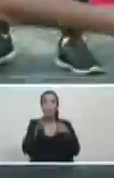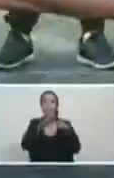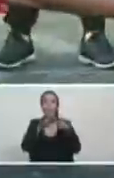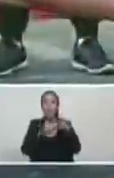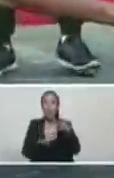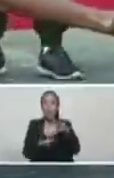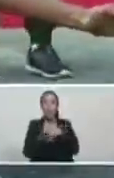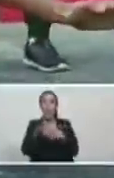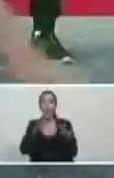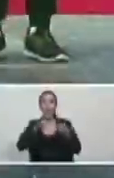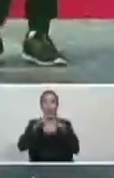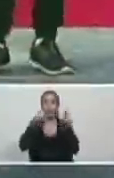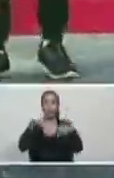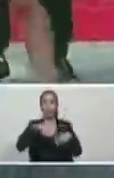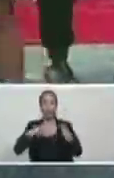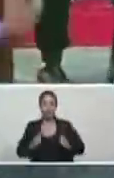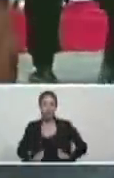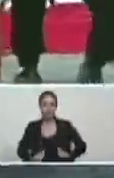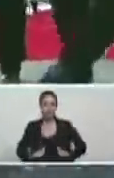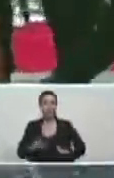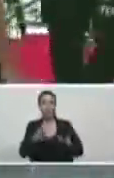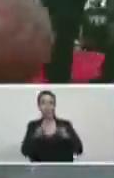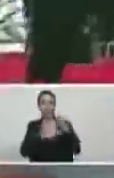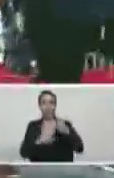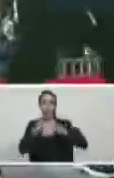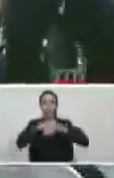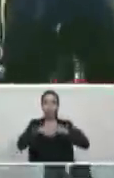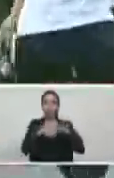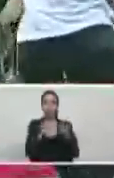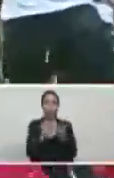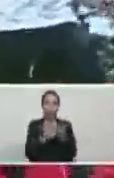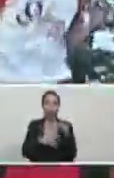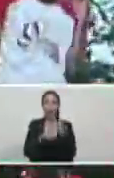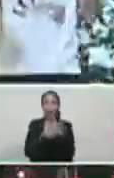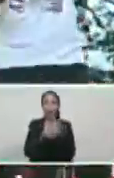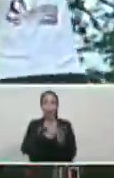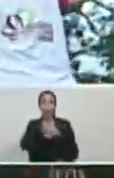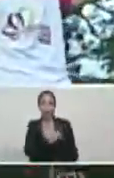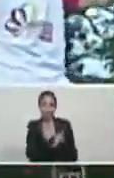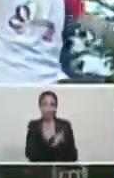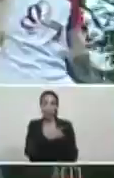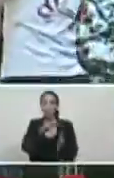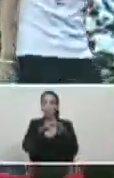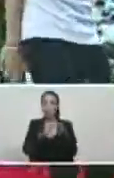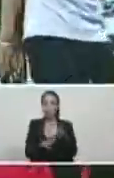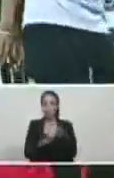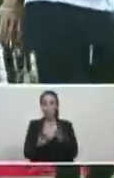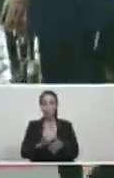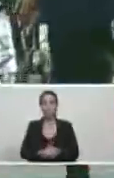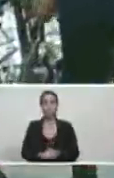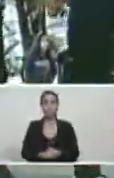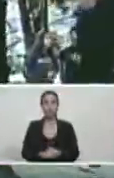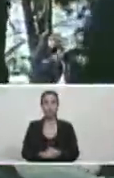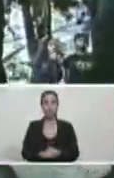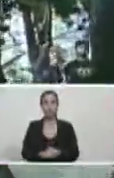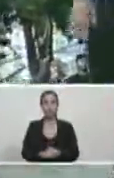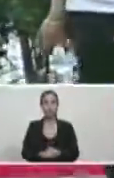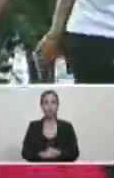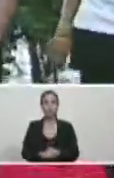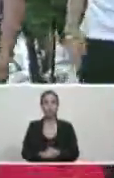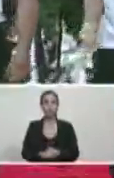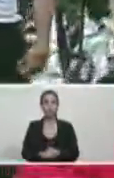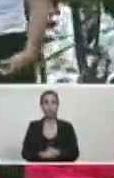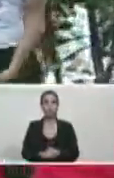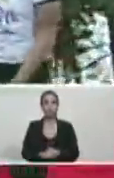Paz y la Vida en todos los niveles educativos de la nación, la creación también del conglomerado artesanal e industrial para